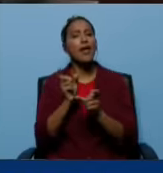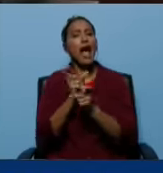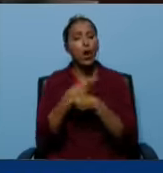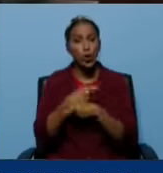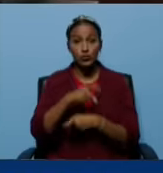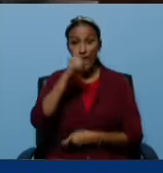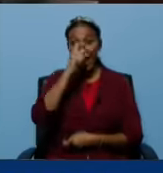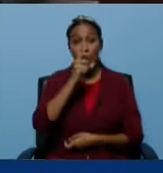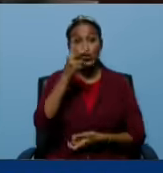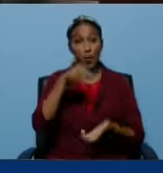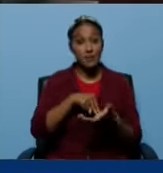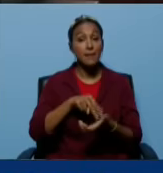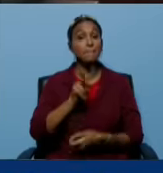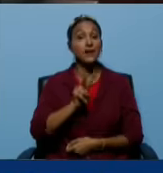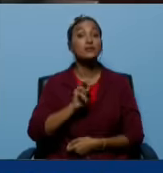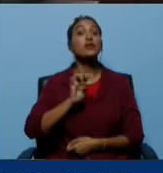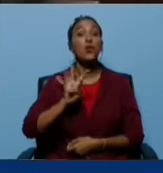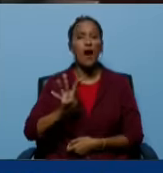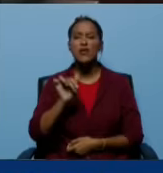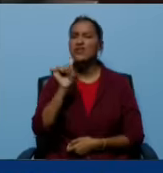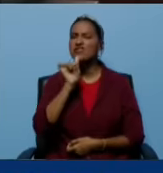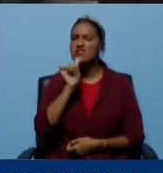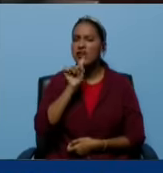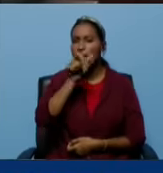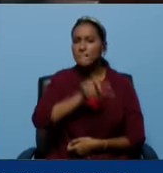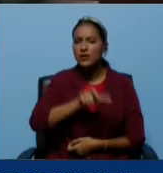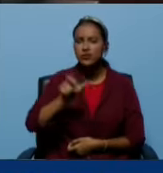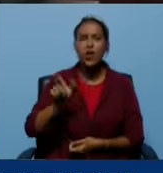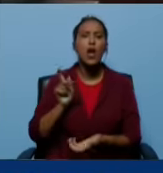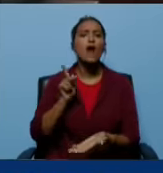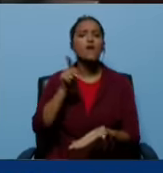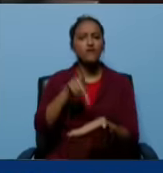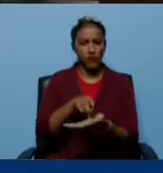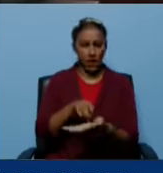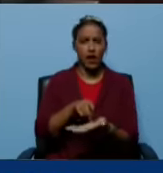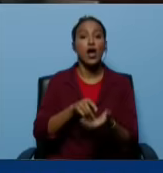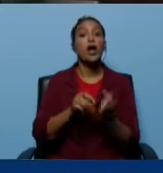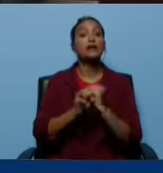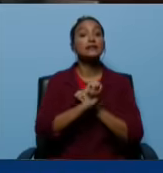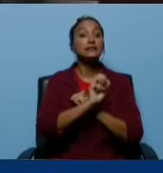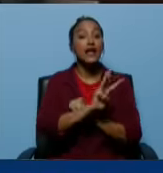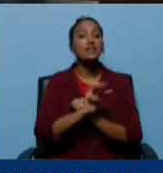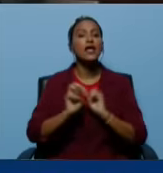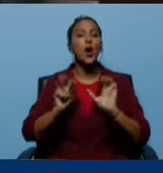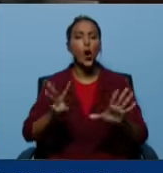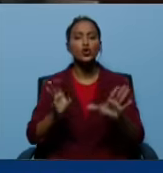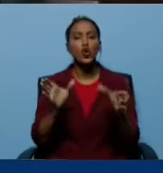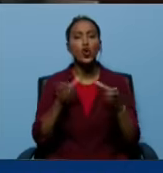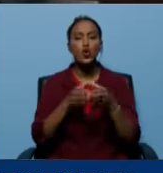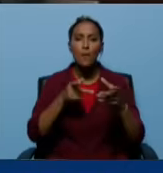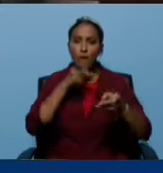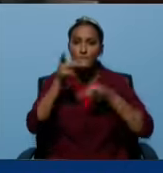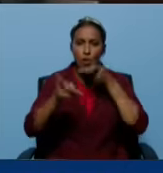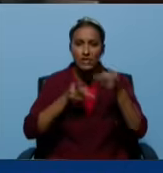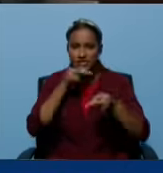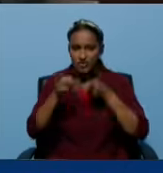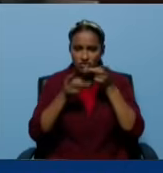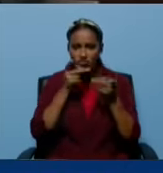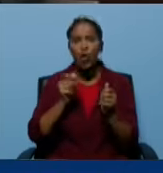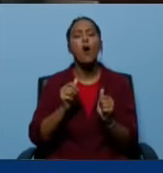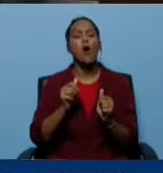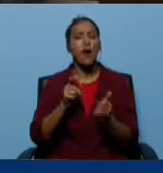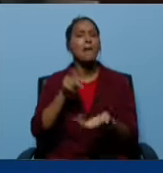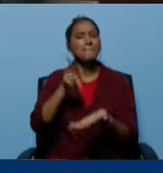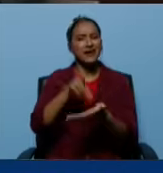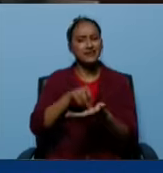2024, acudieron oportunamente los 38 partidos políticos postulantes, y de